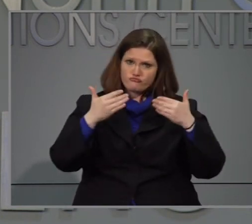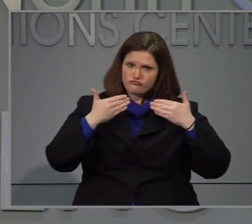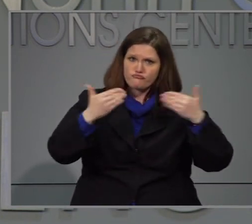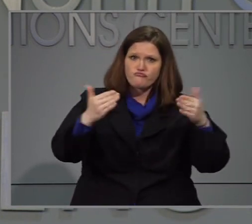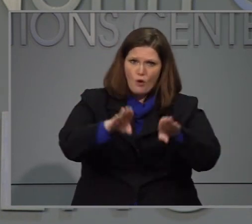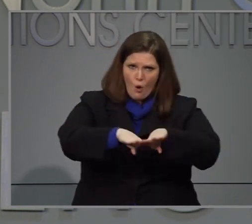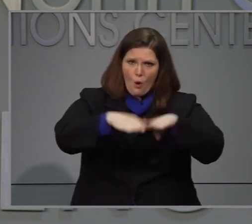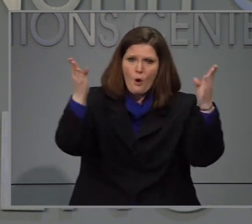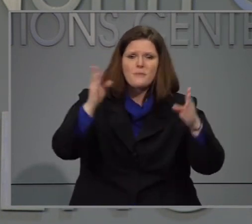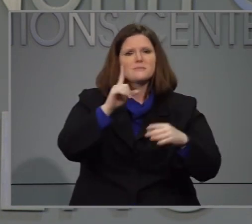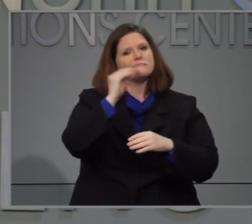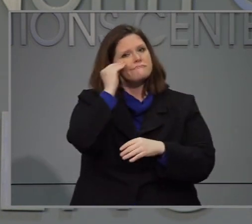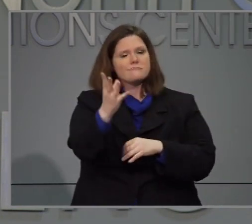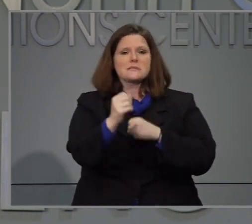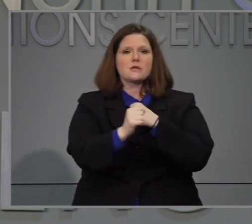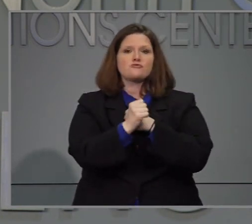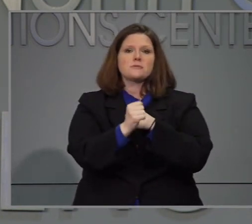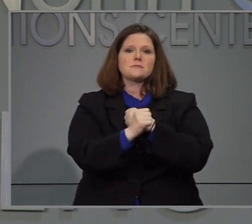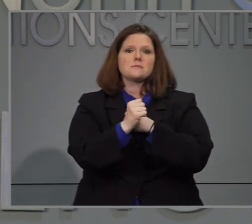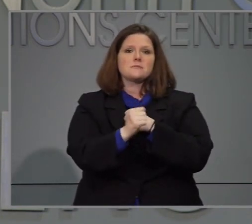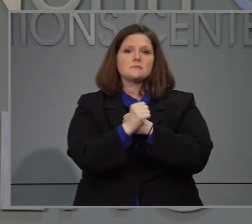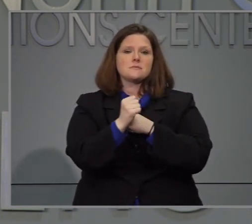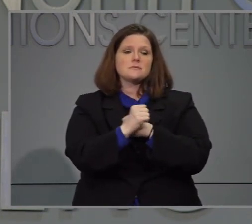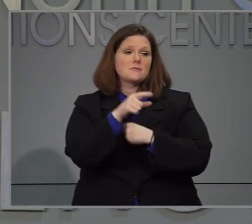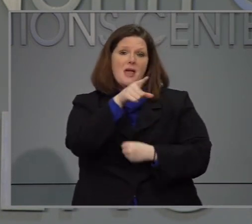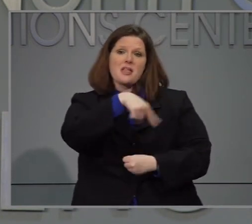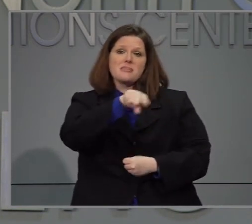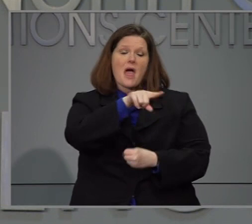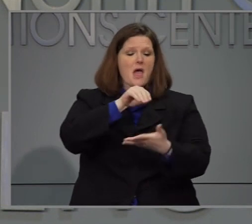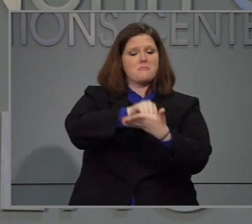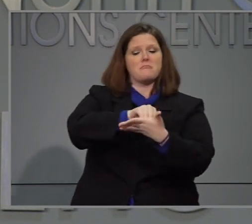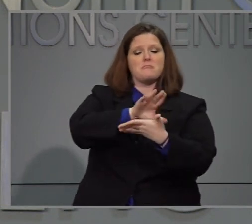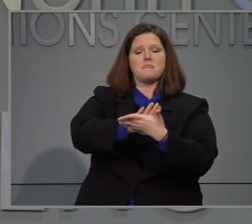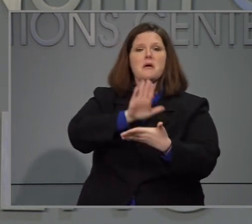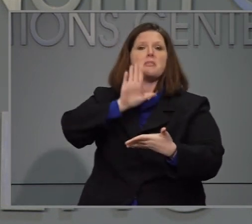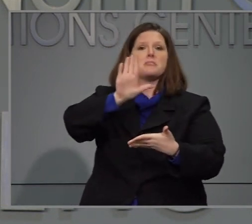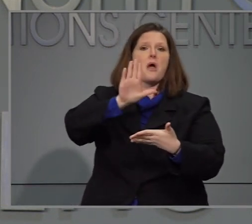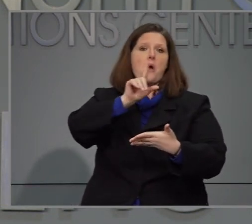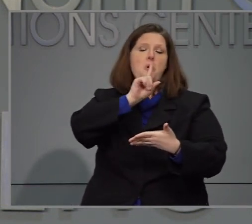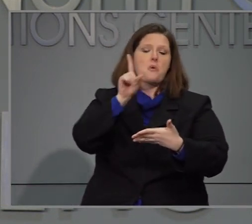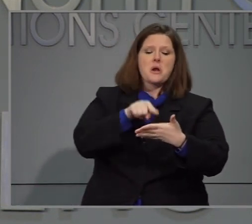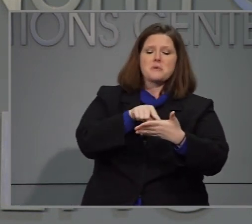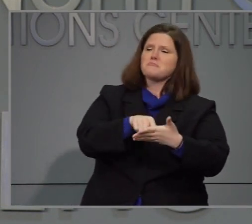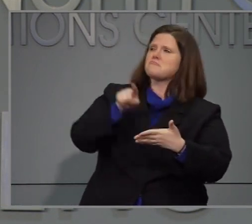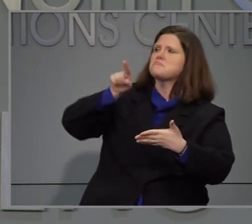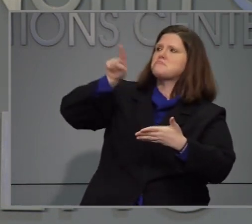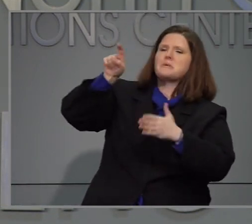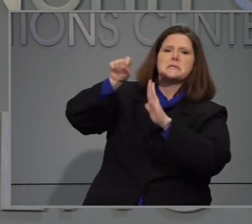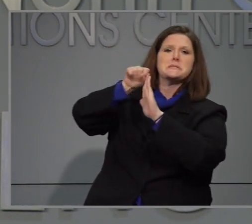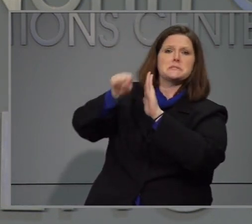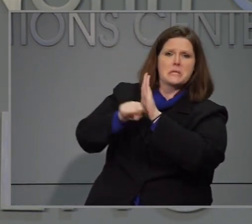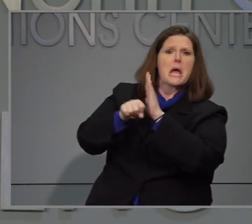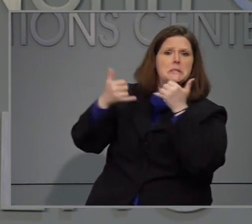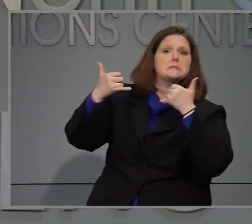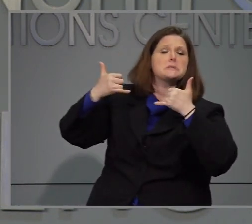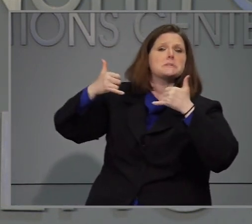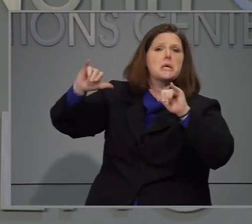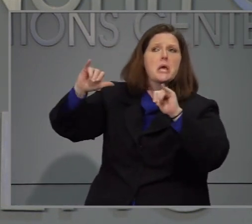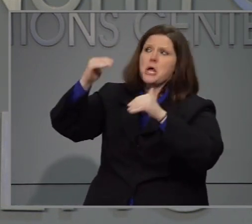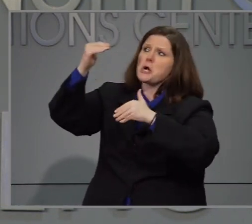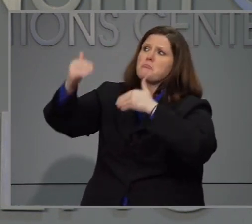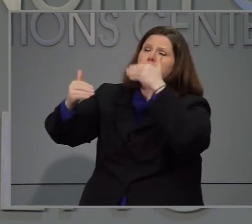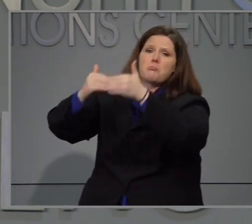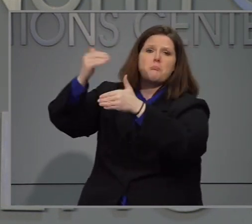Ellos reconocieron en su propia orden que nuestra orden estatal continuaba estando